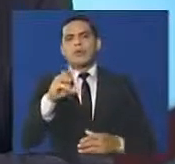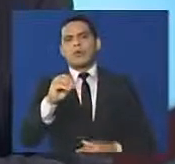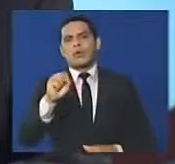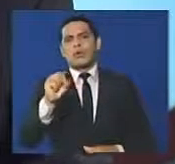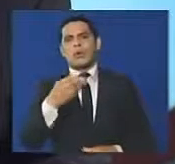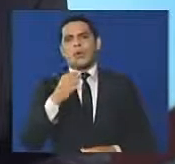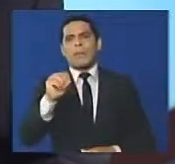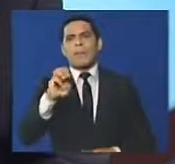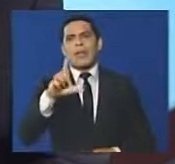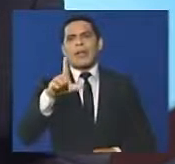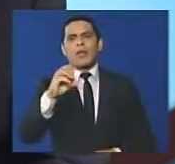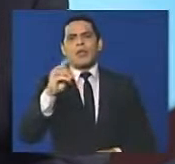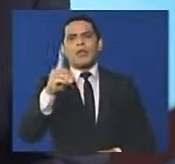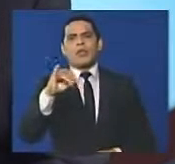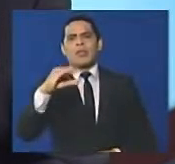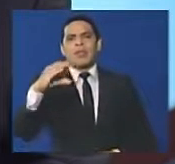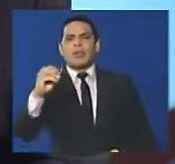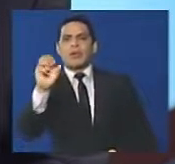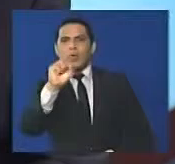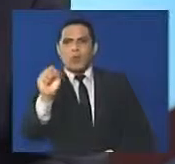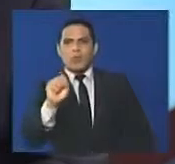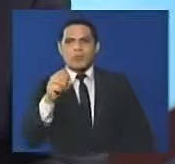Yo tuve también